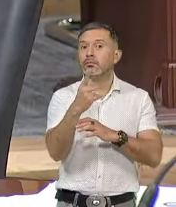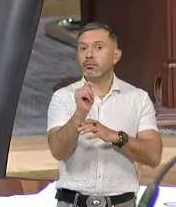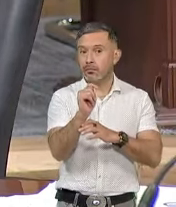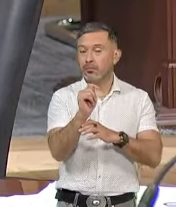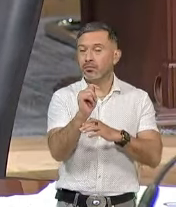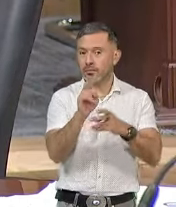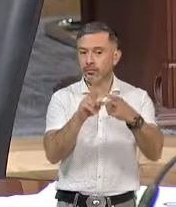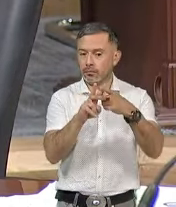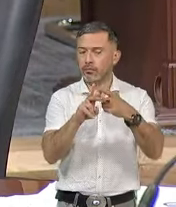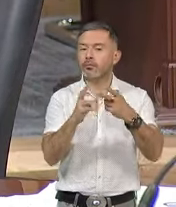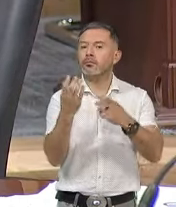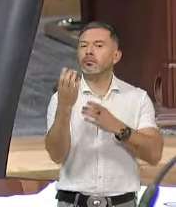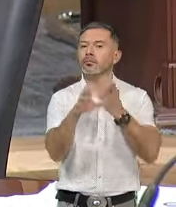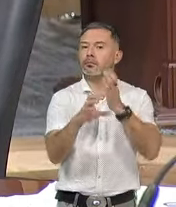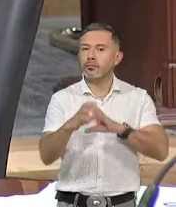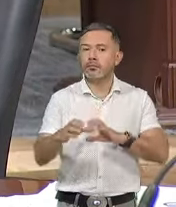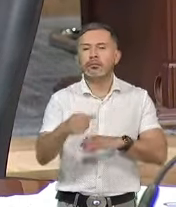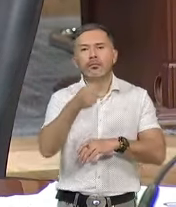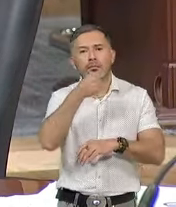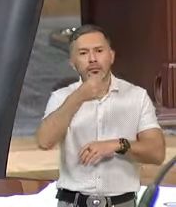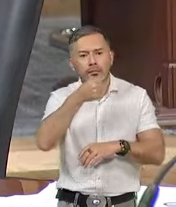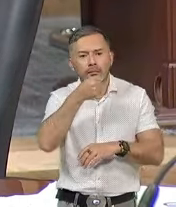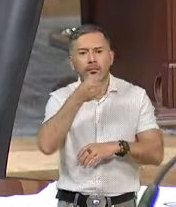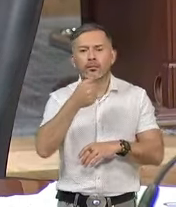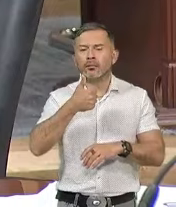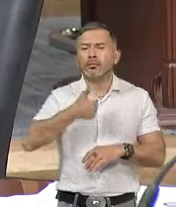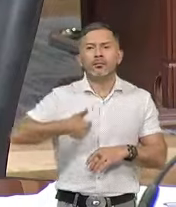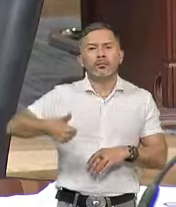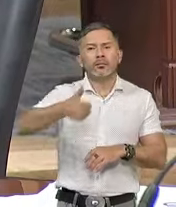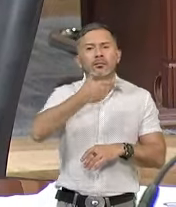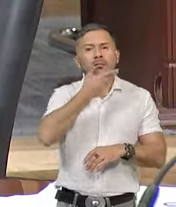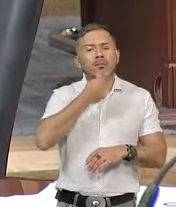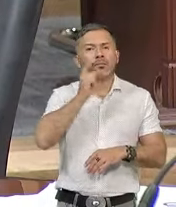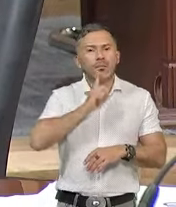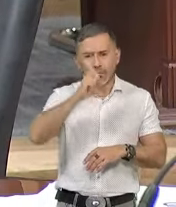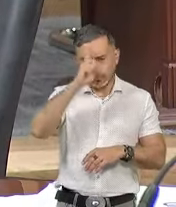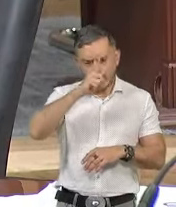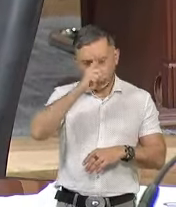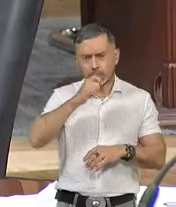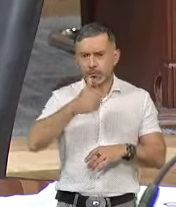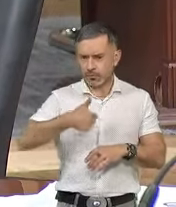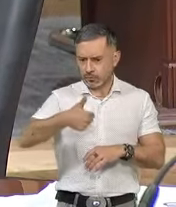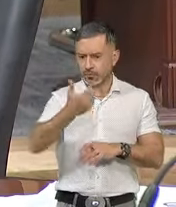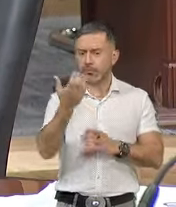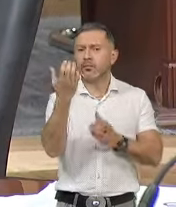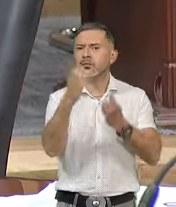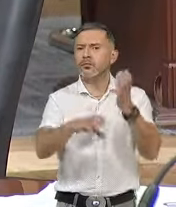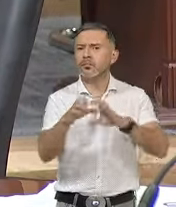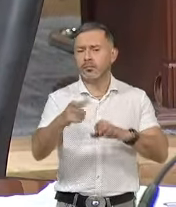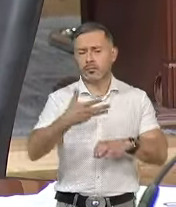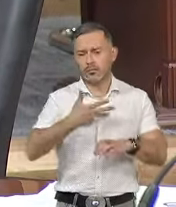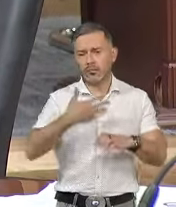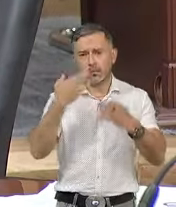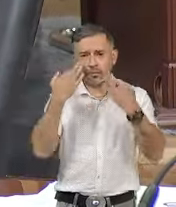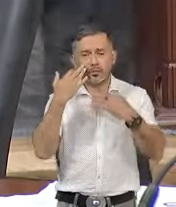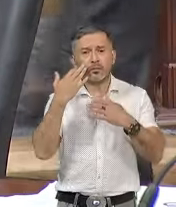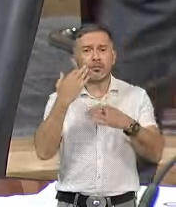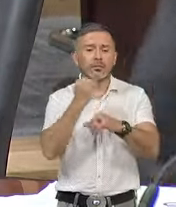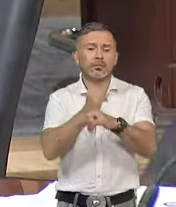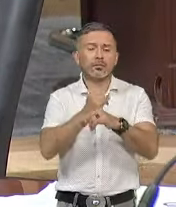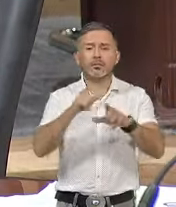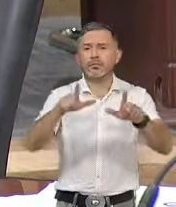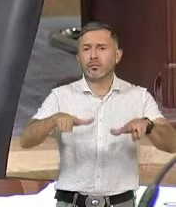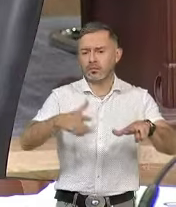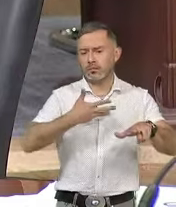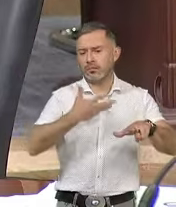las entrevistas o los posicionamientos que tenemos las y los consejeros electorales así que están en la página de internet y Yo